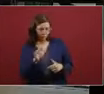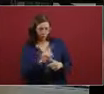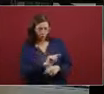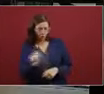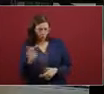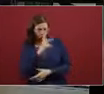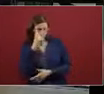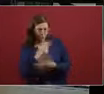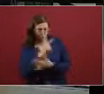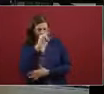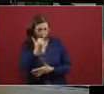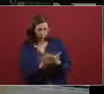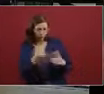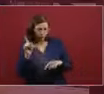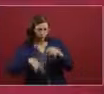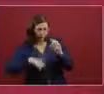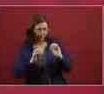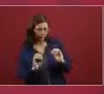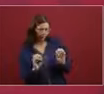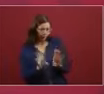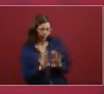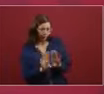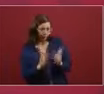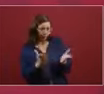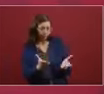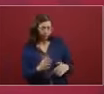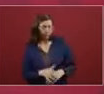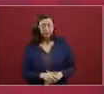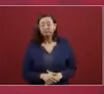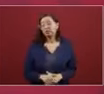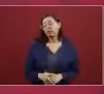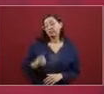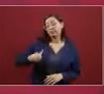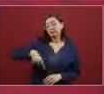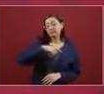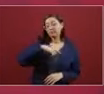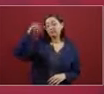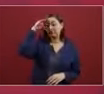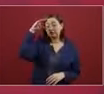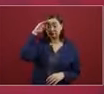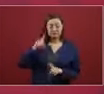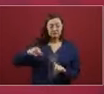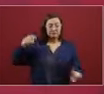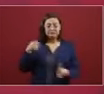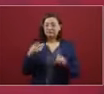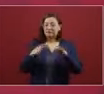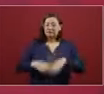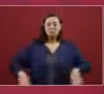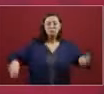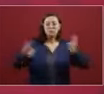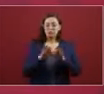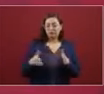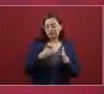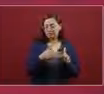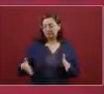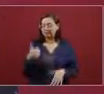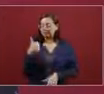Ese es uno de los proyectos que consideramos estratégicos del sexenio,